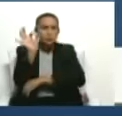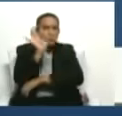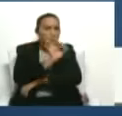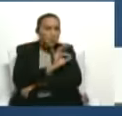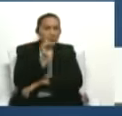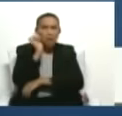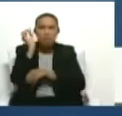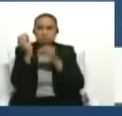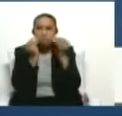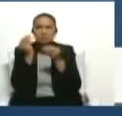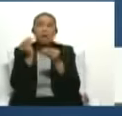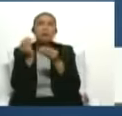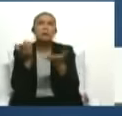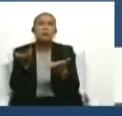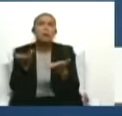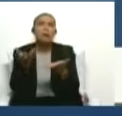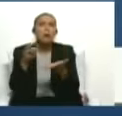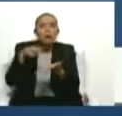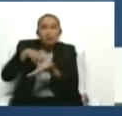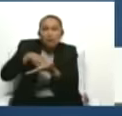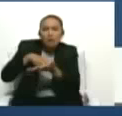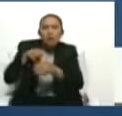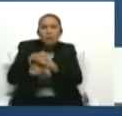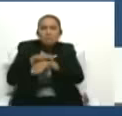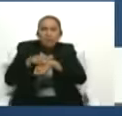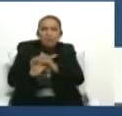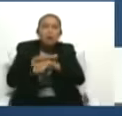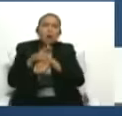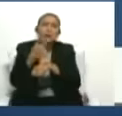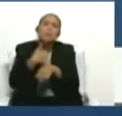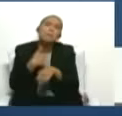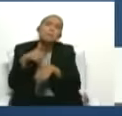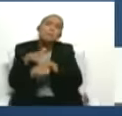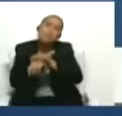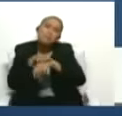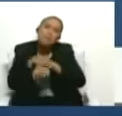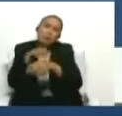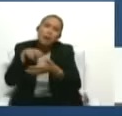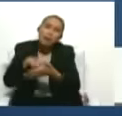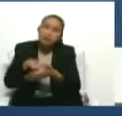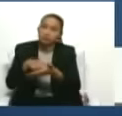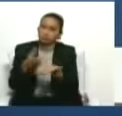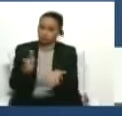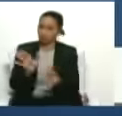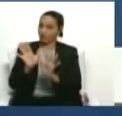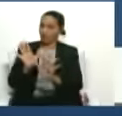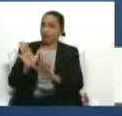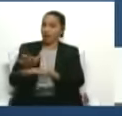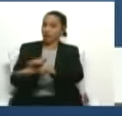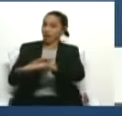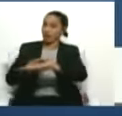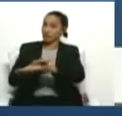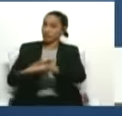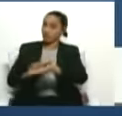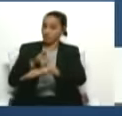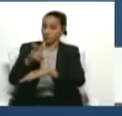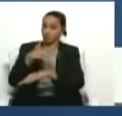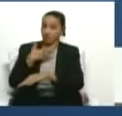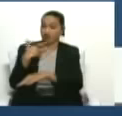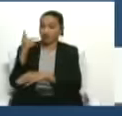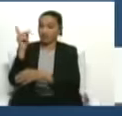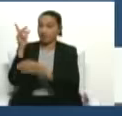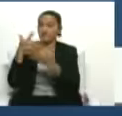Pedir perdón, no. Señores, pero usted vino a querer matar. Me hace recordar a los hermanos